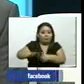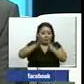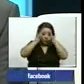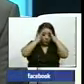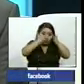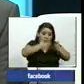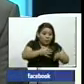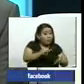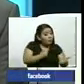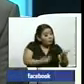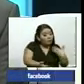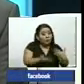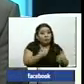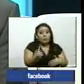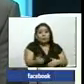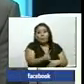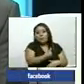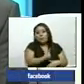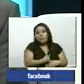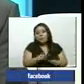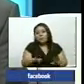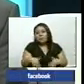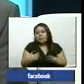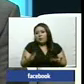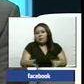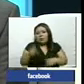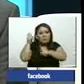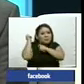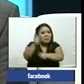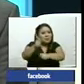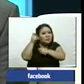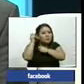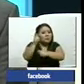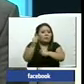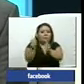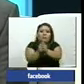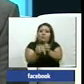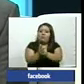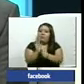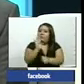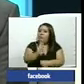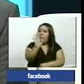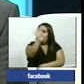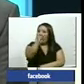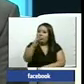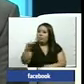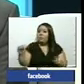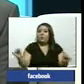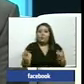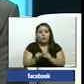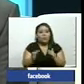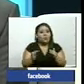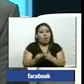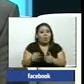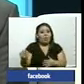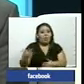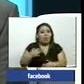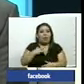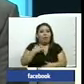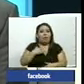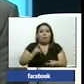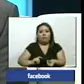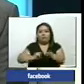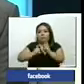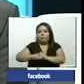las demandas hechas por la población en las protestas que han convulsionado al país e incluso obligado a cambiar el gabinete